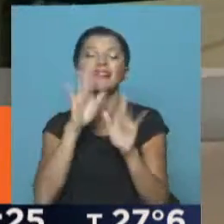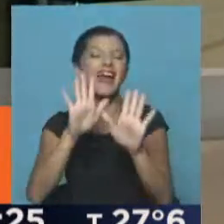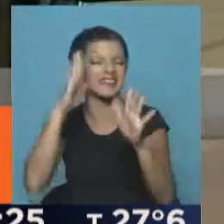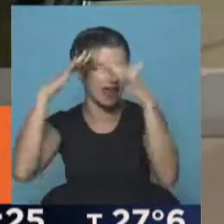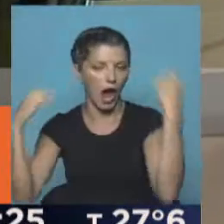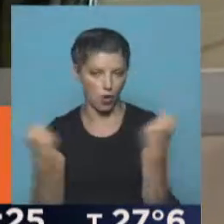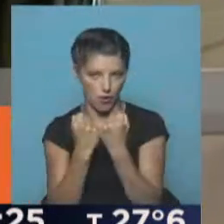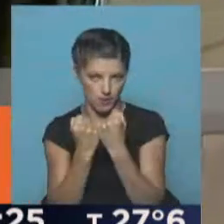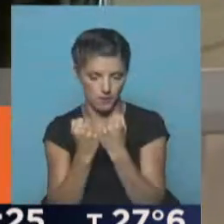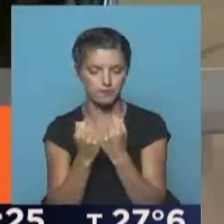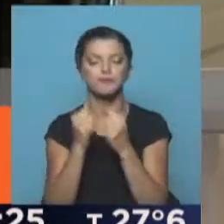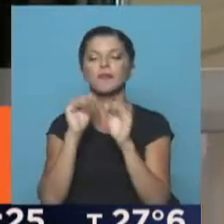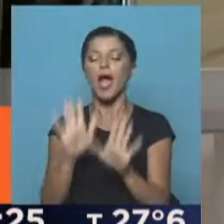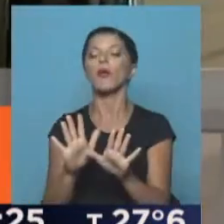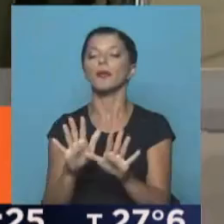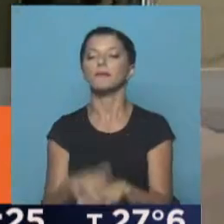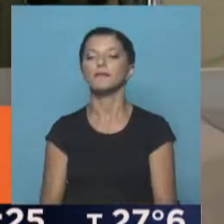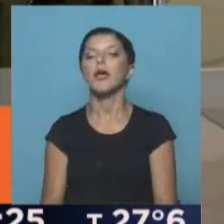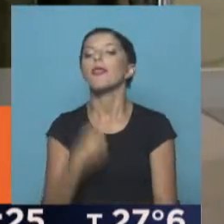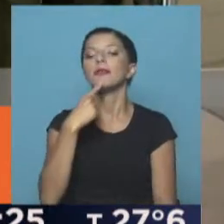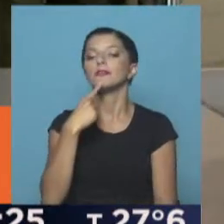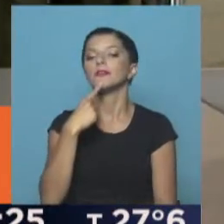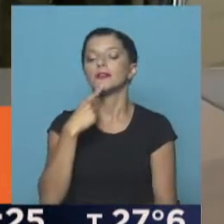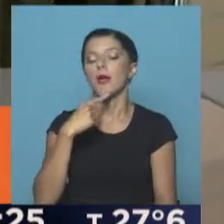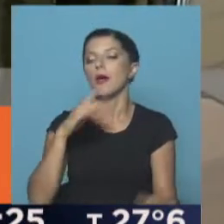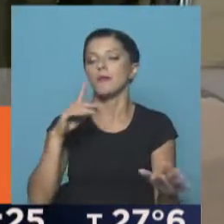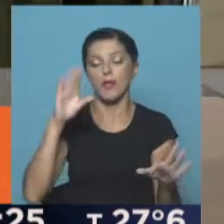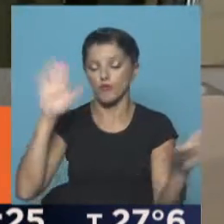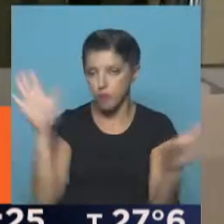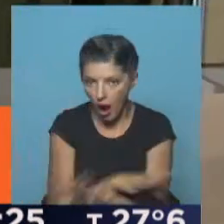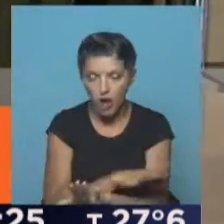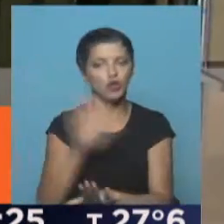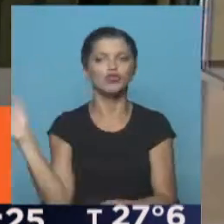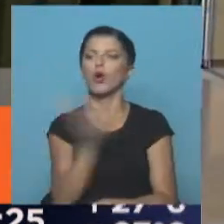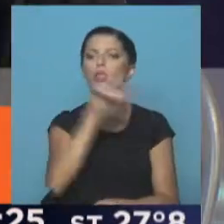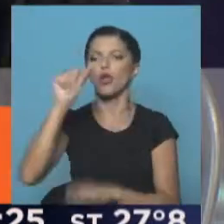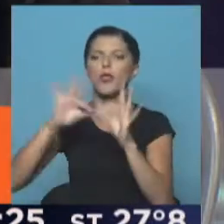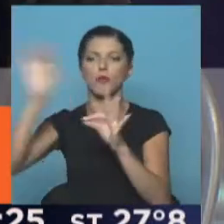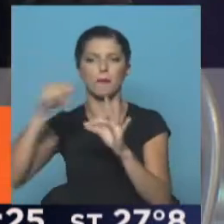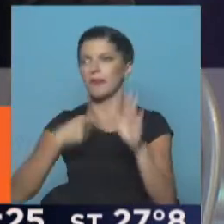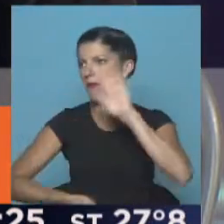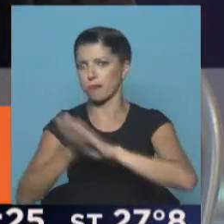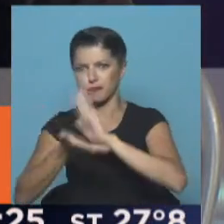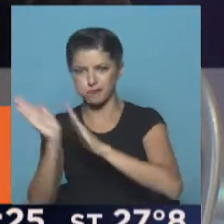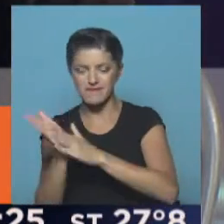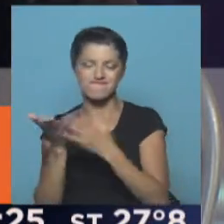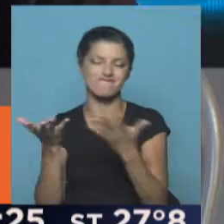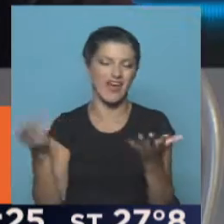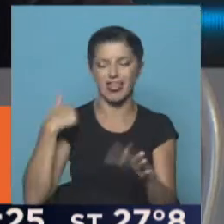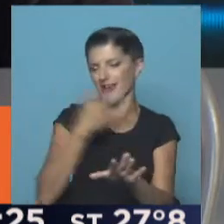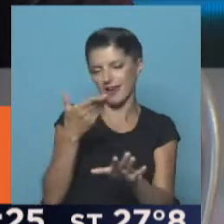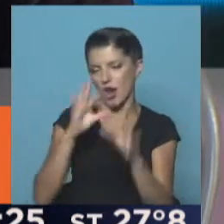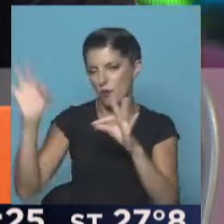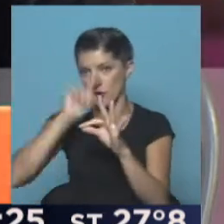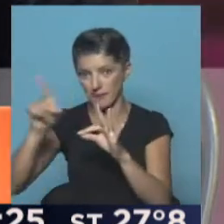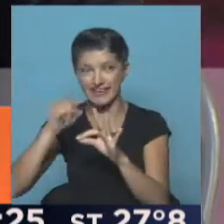Es impensable que digan que de un día para el otro que todos los europeos se tienen que ir, porque hay más de 1,5 millones de europeos, y el impacto económico